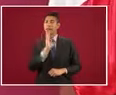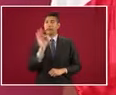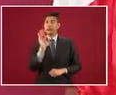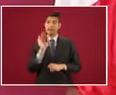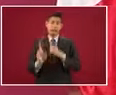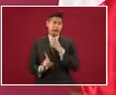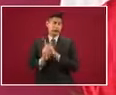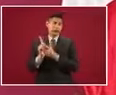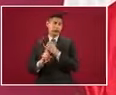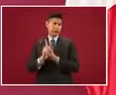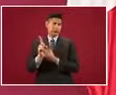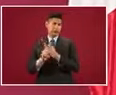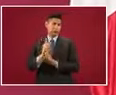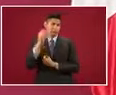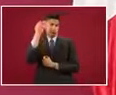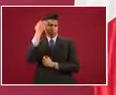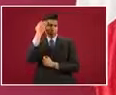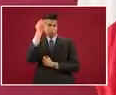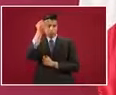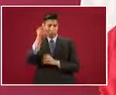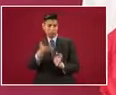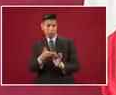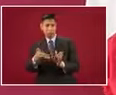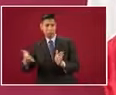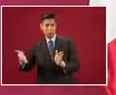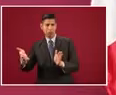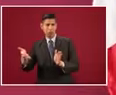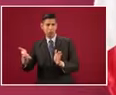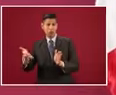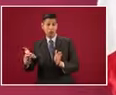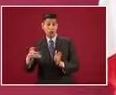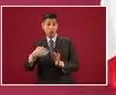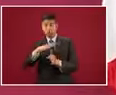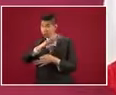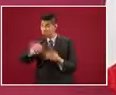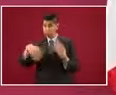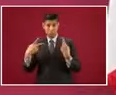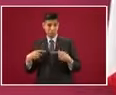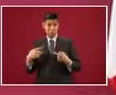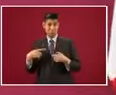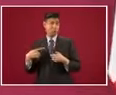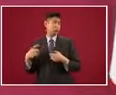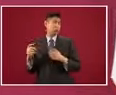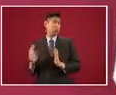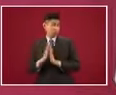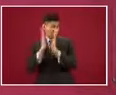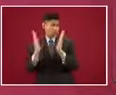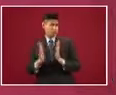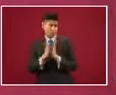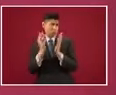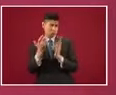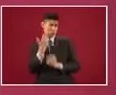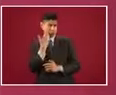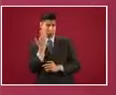problemas de tiempo y que puedan participar todos los mexicanos que quieran ayudar,